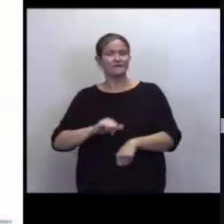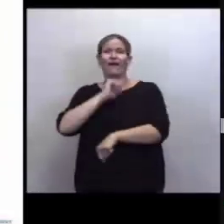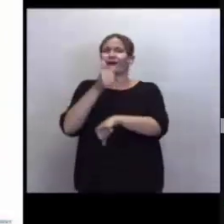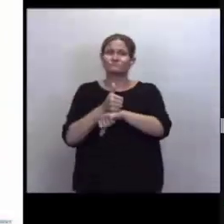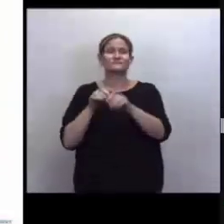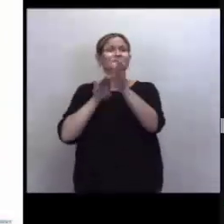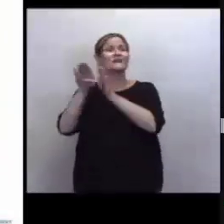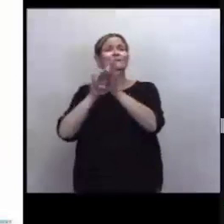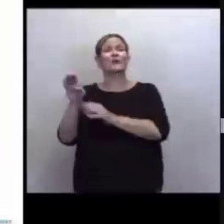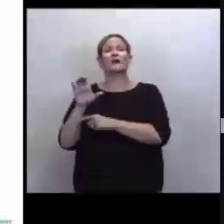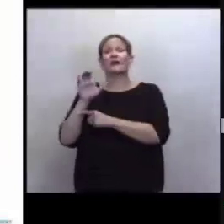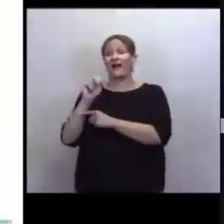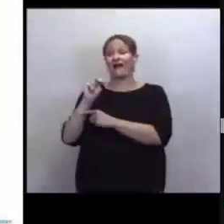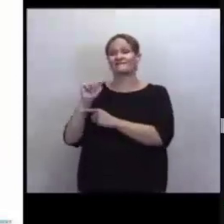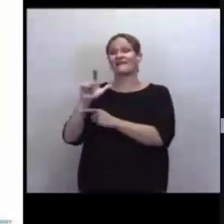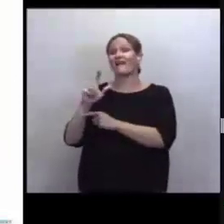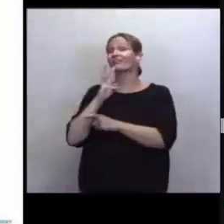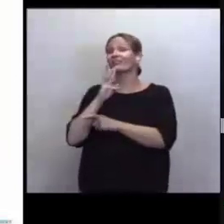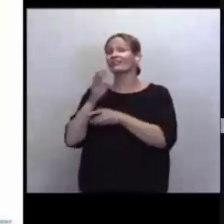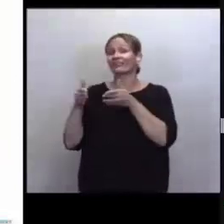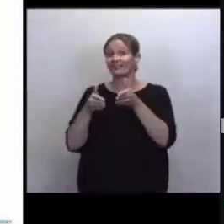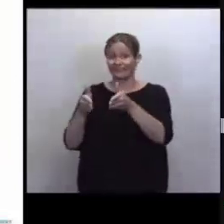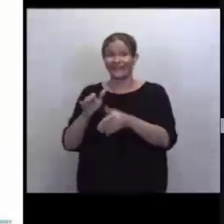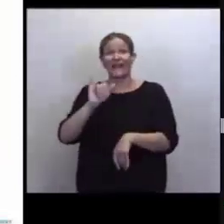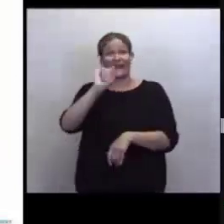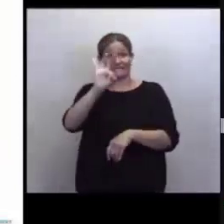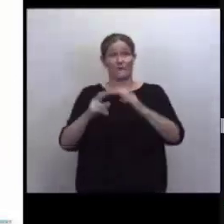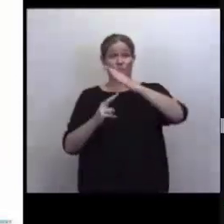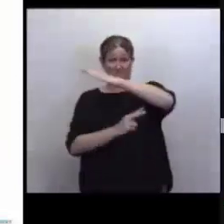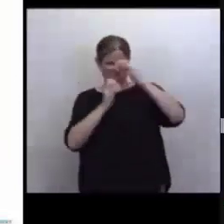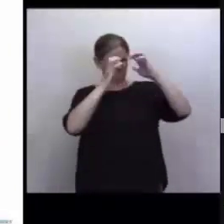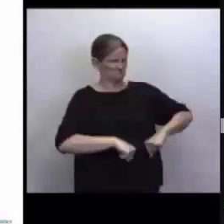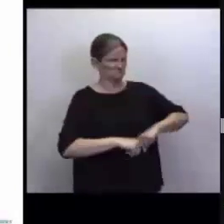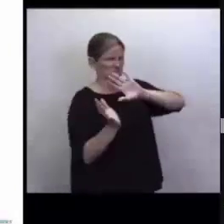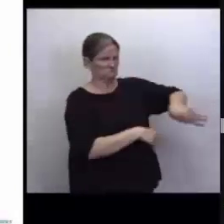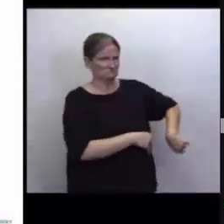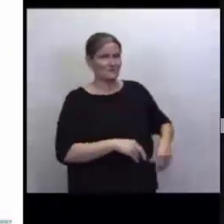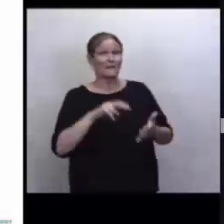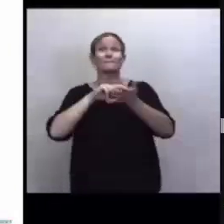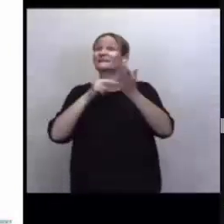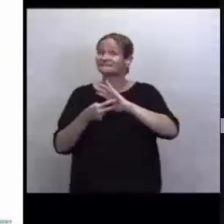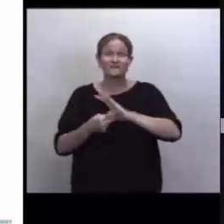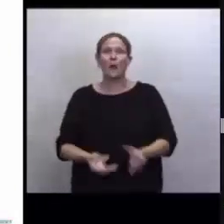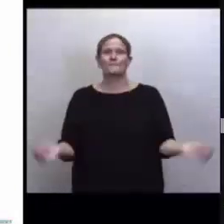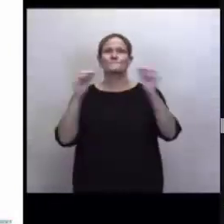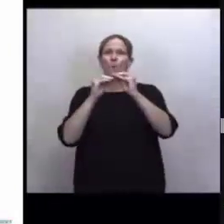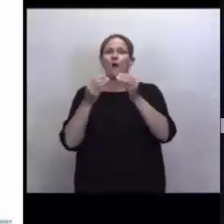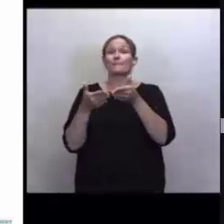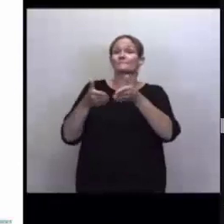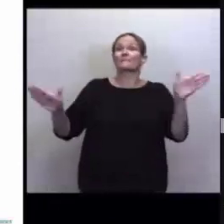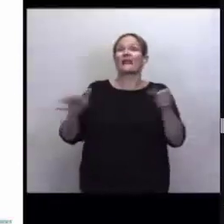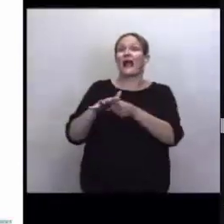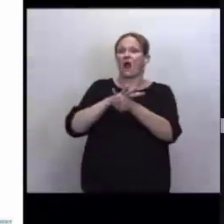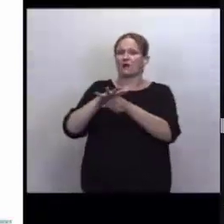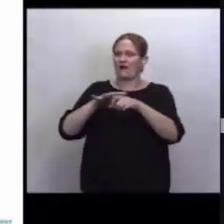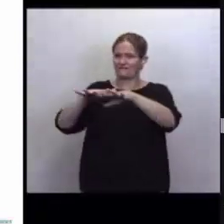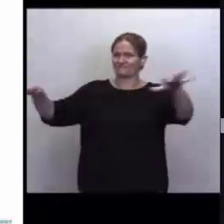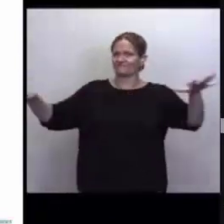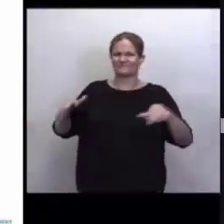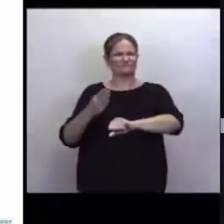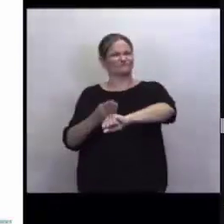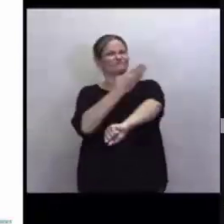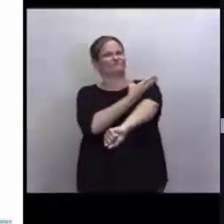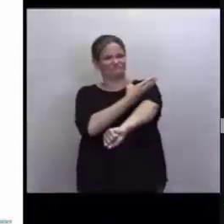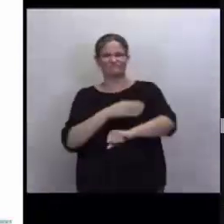alternativa de red comunitaria crearía el potencial por un distrito del canal, ofreciendo oportunidades para espacios públicos